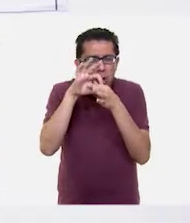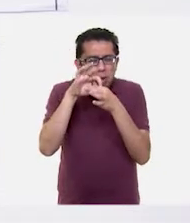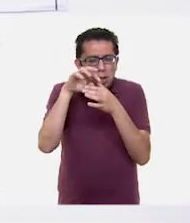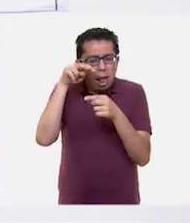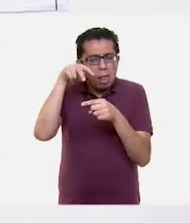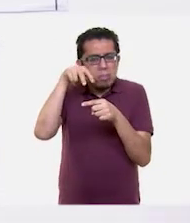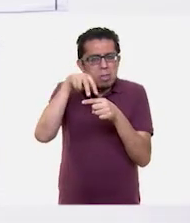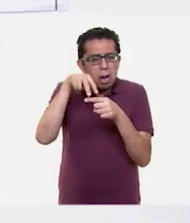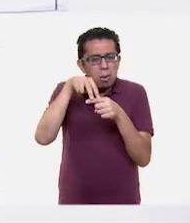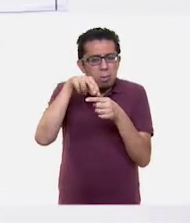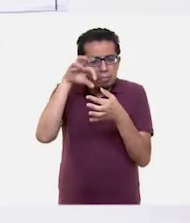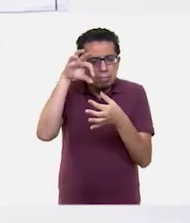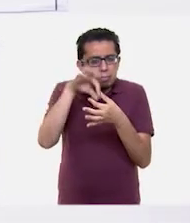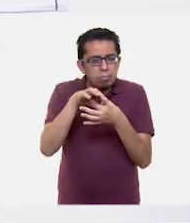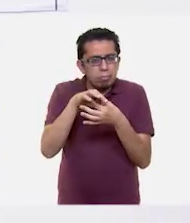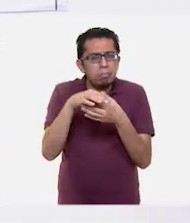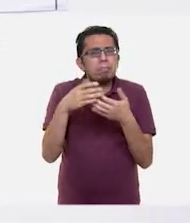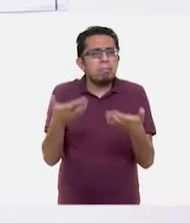está abajo.